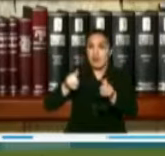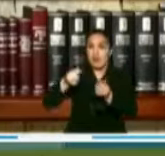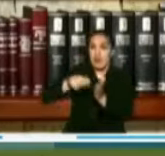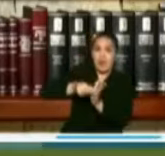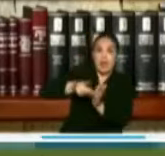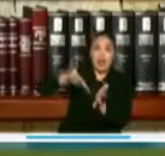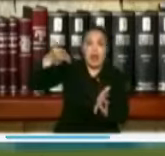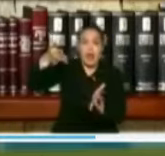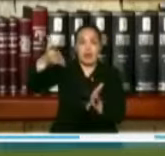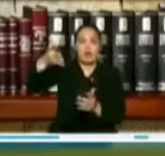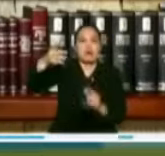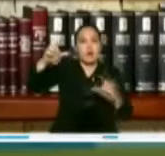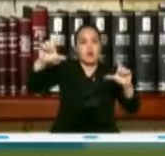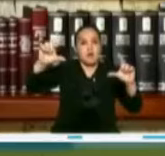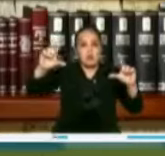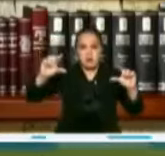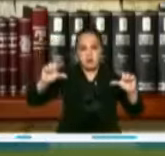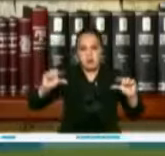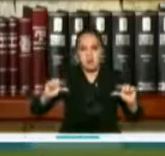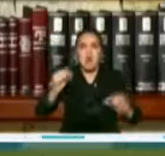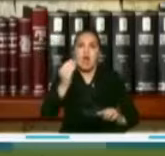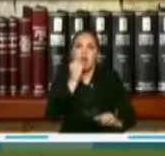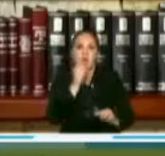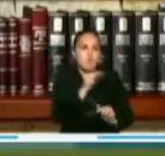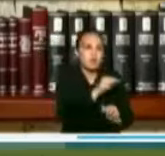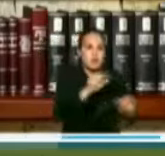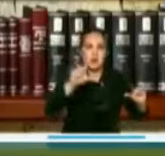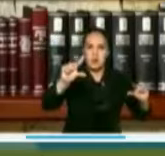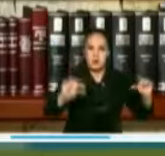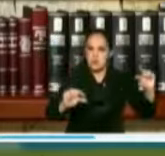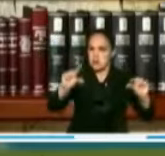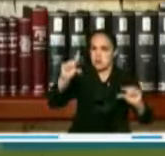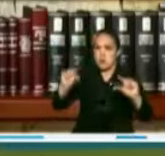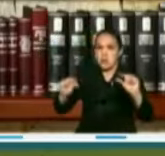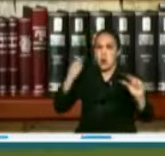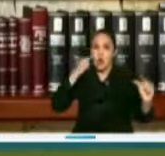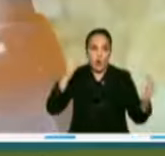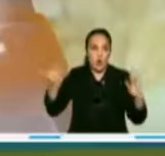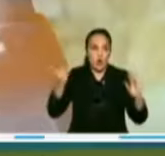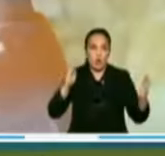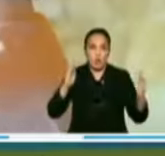Petro, firmó la paz en 1990, hace